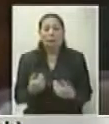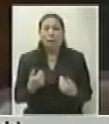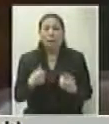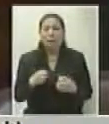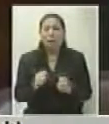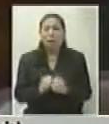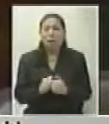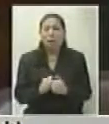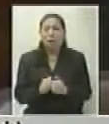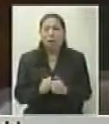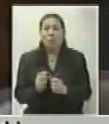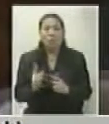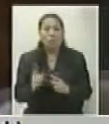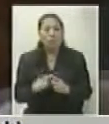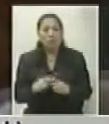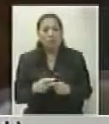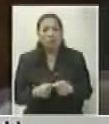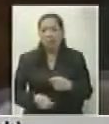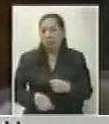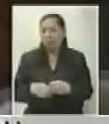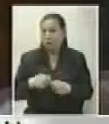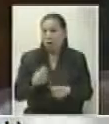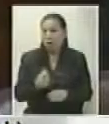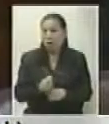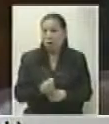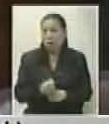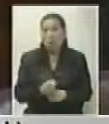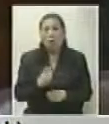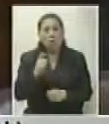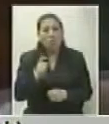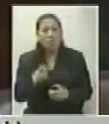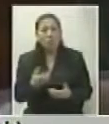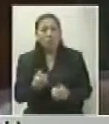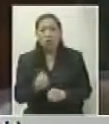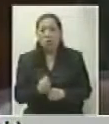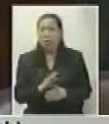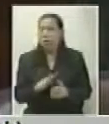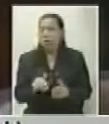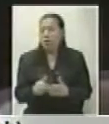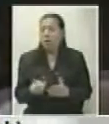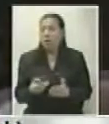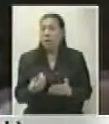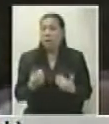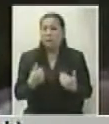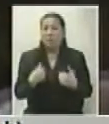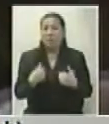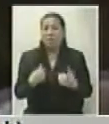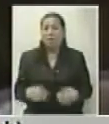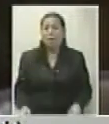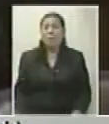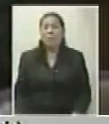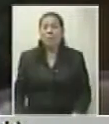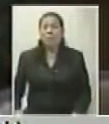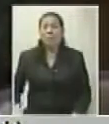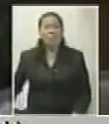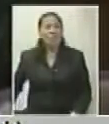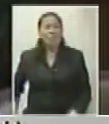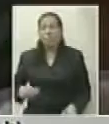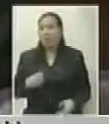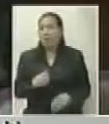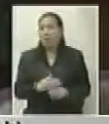que hacer contra la subversión, el narcotráfico, contra los violadores, contra todos aquellos que cometen delitos. Eso no